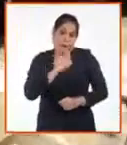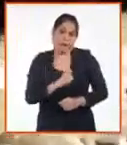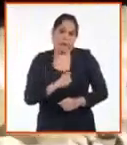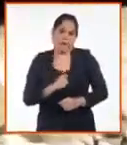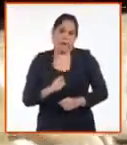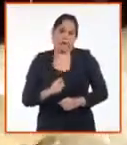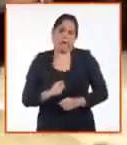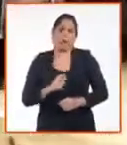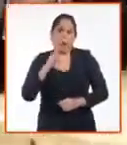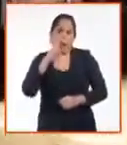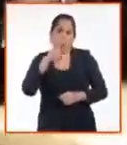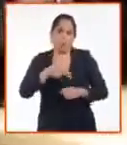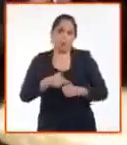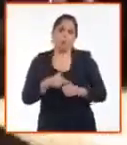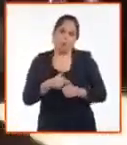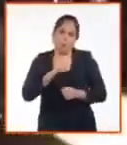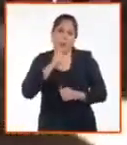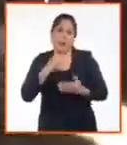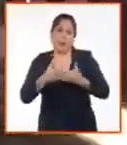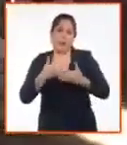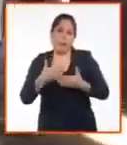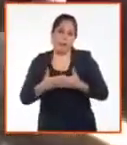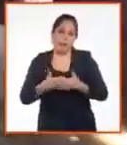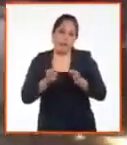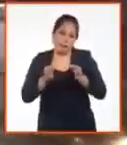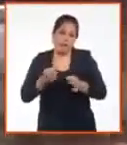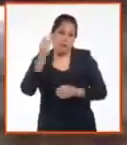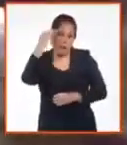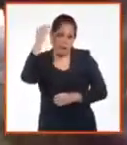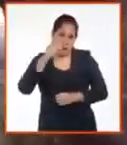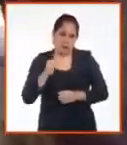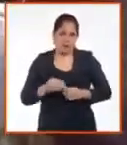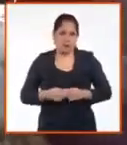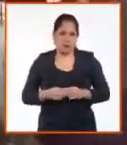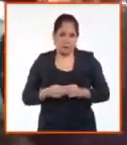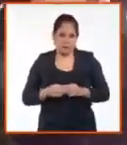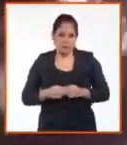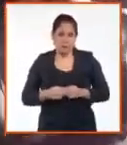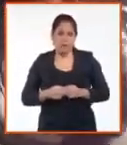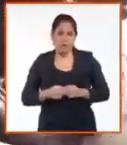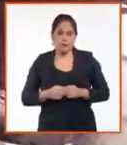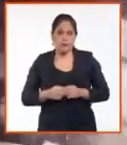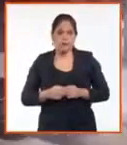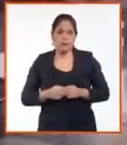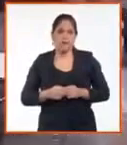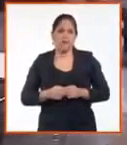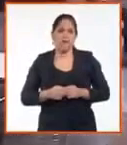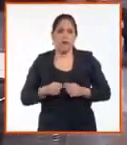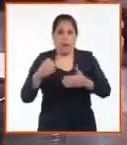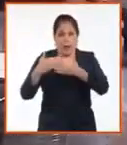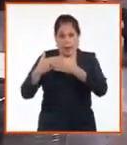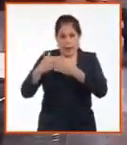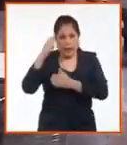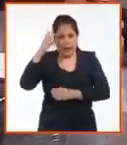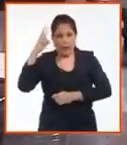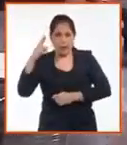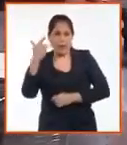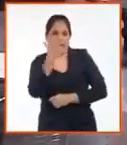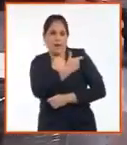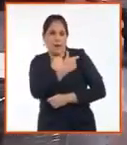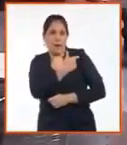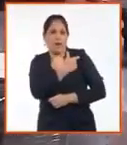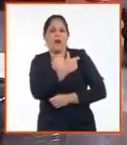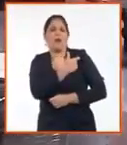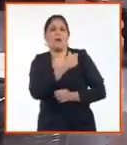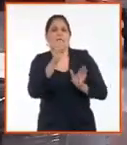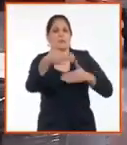tiene para traer a una empresa como como en comet no en comer que fue también faltan decisivo cuando cuando las vacunas eso ya lo ha seguido en